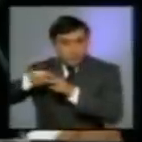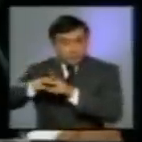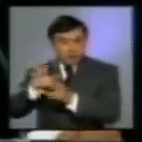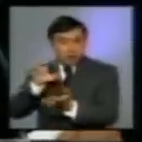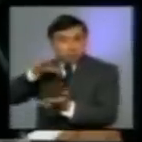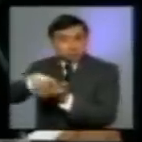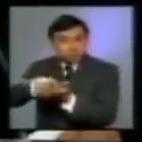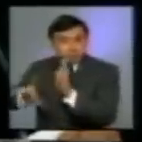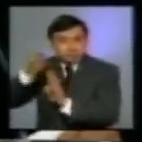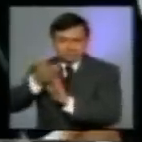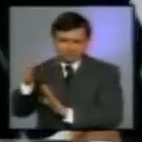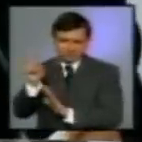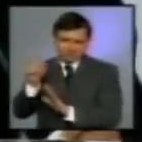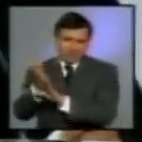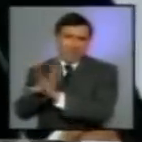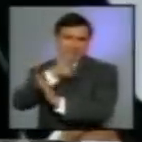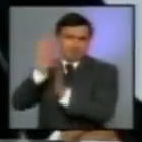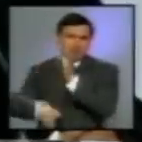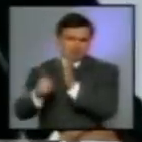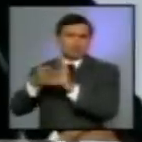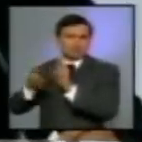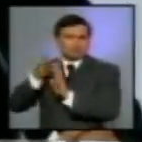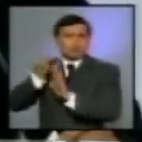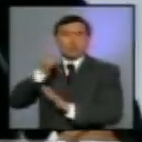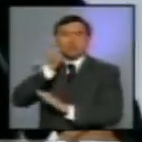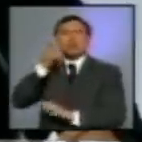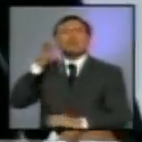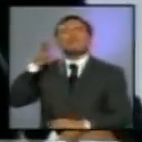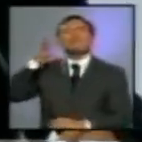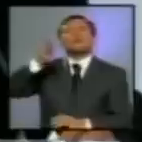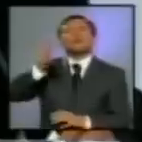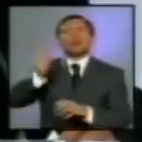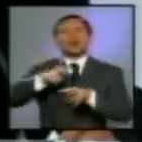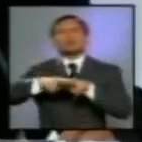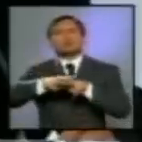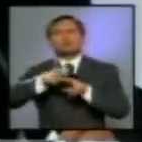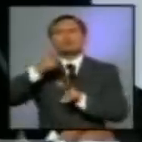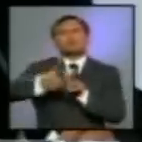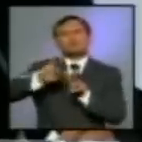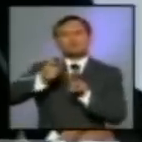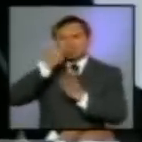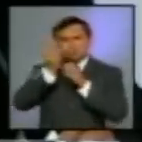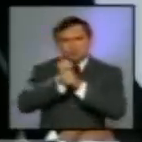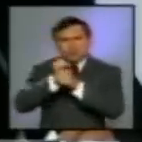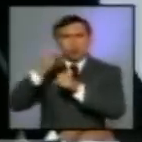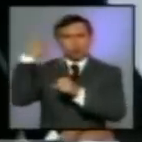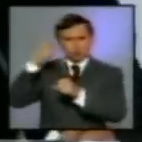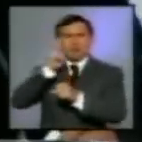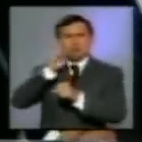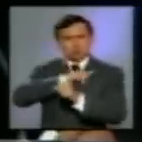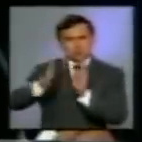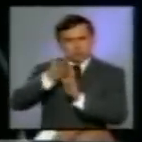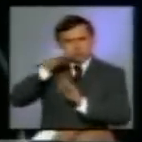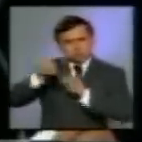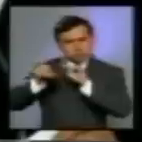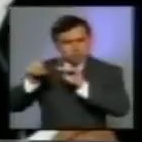esa carretera. Luego dice, voy a hacer un estudio de factibilidad para construir el ferrocarril en Durango. Pues yo creo que le entregó el